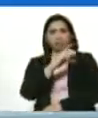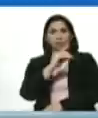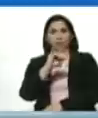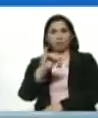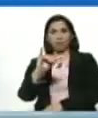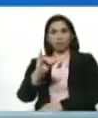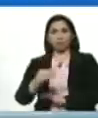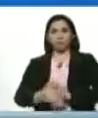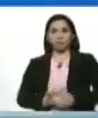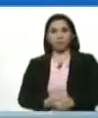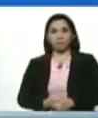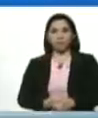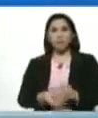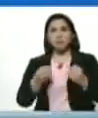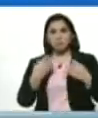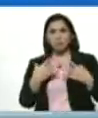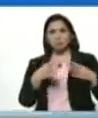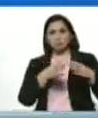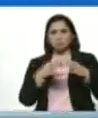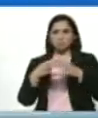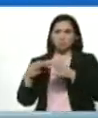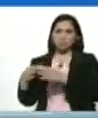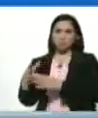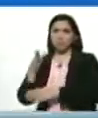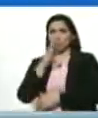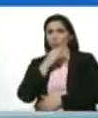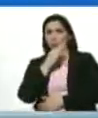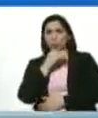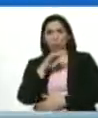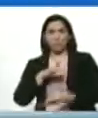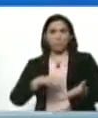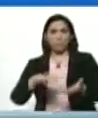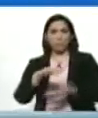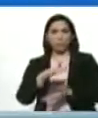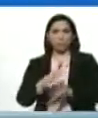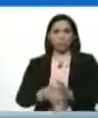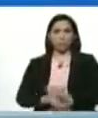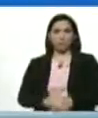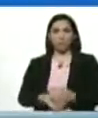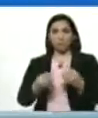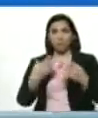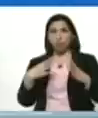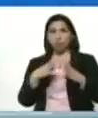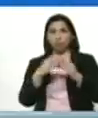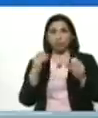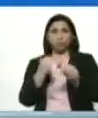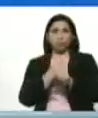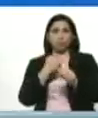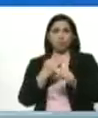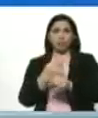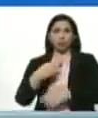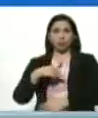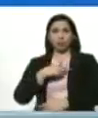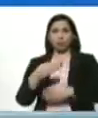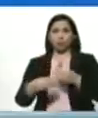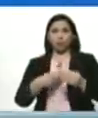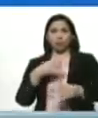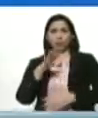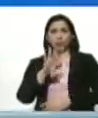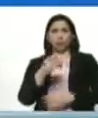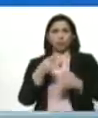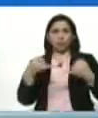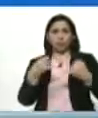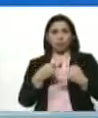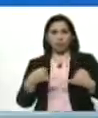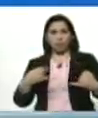que estén bien equipados que no tengan problemas bueno todo el trabajo que hemos hecho en las cuatro líneas que definimos